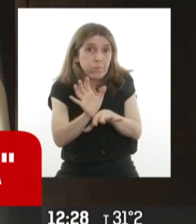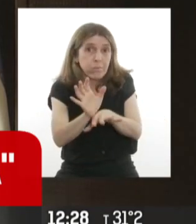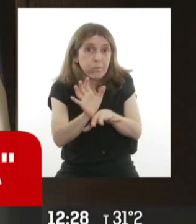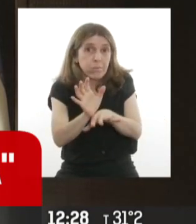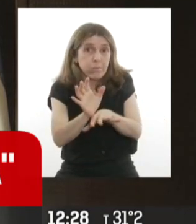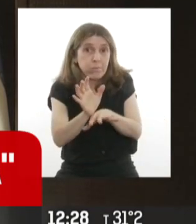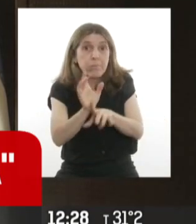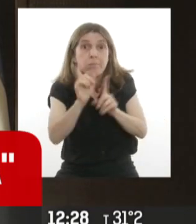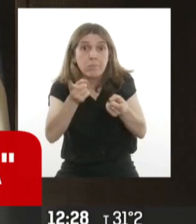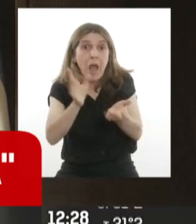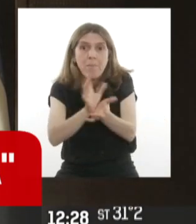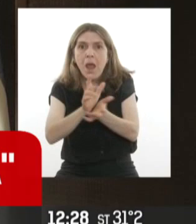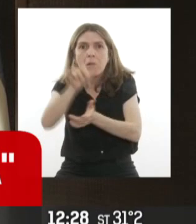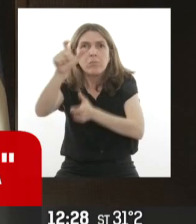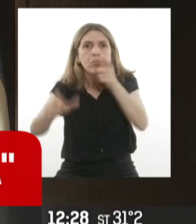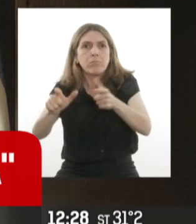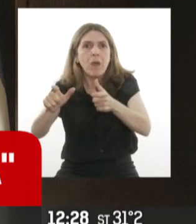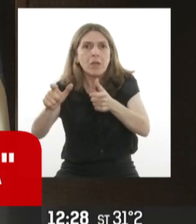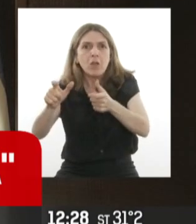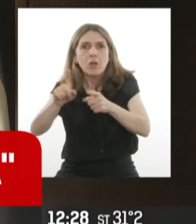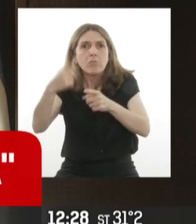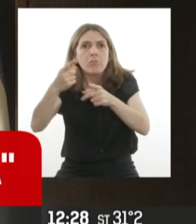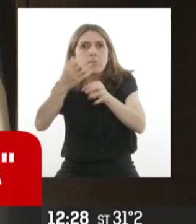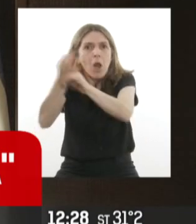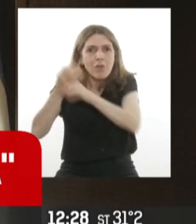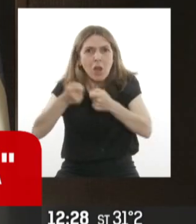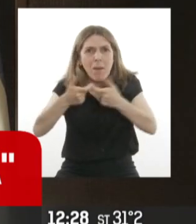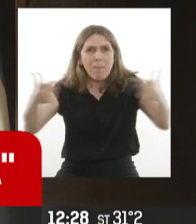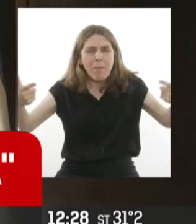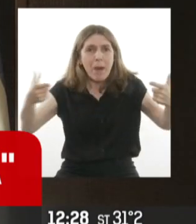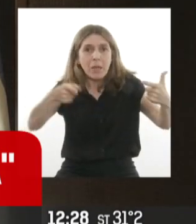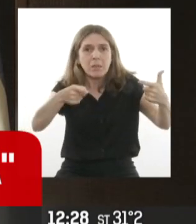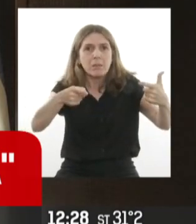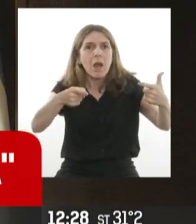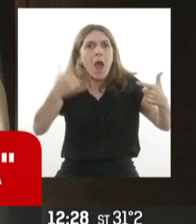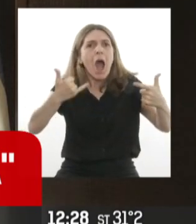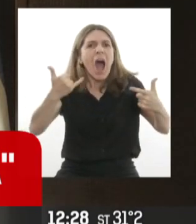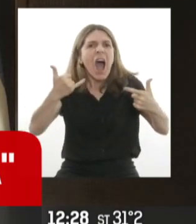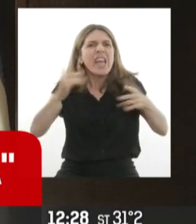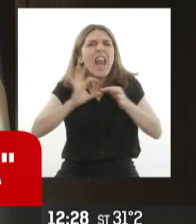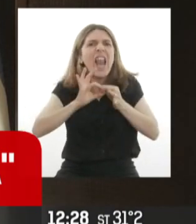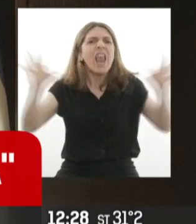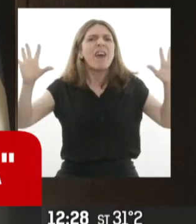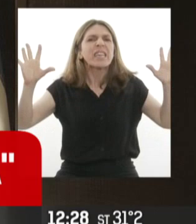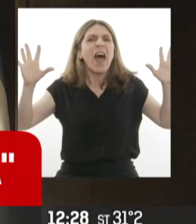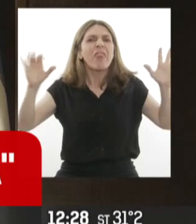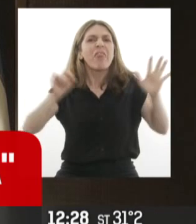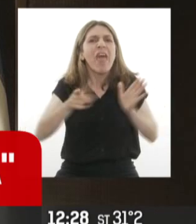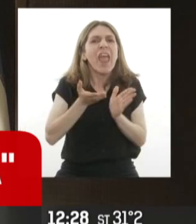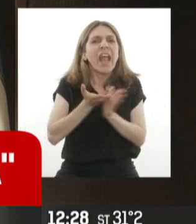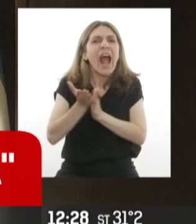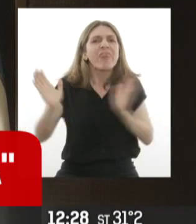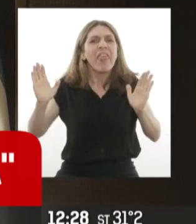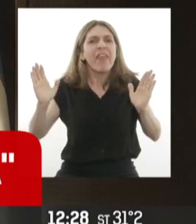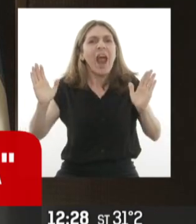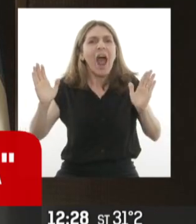los graduados, y se garantizó la libertad de pensamiento y la libertad de cátedra.